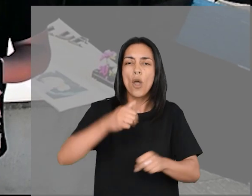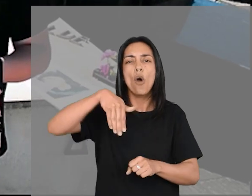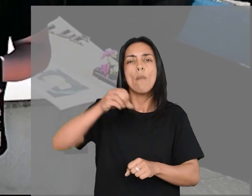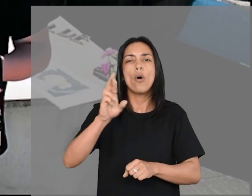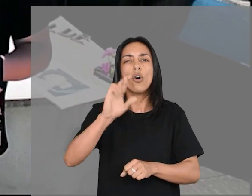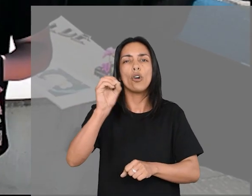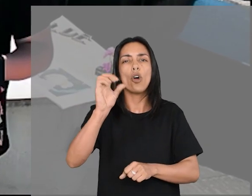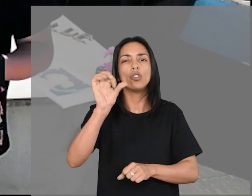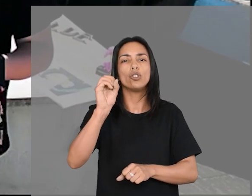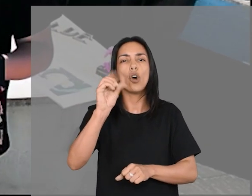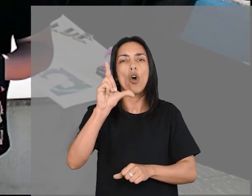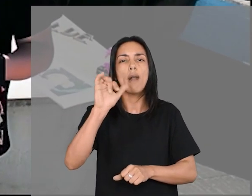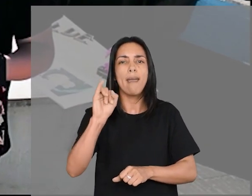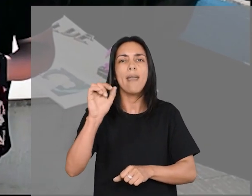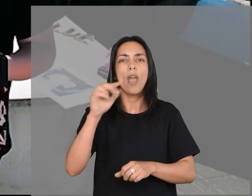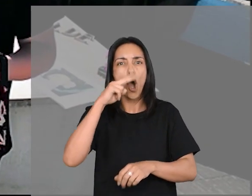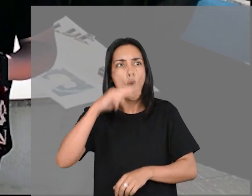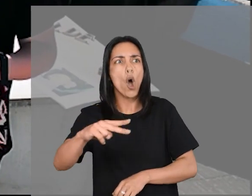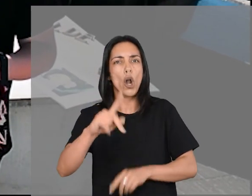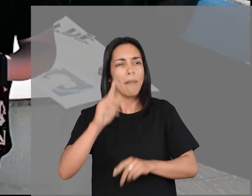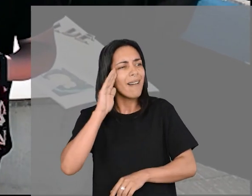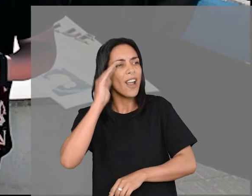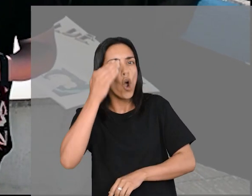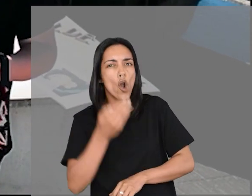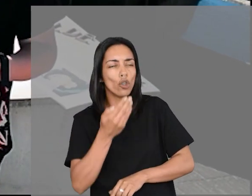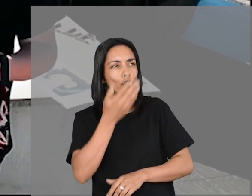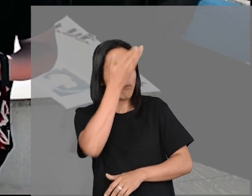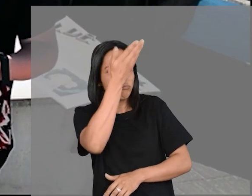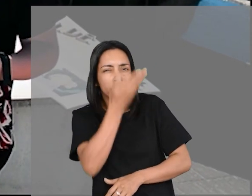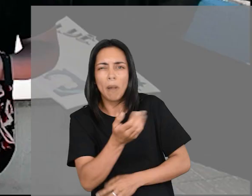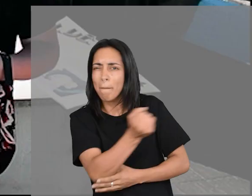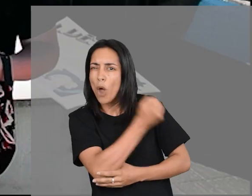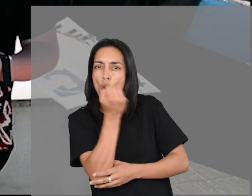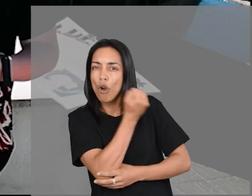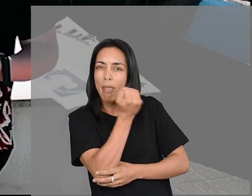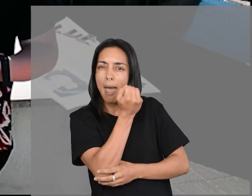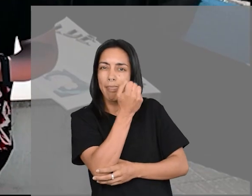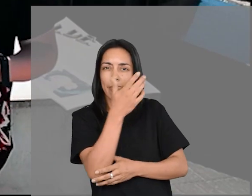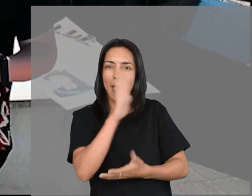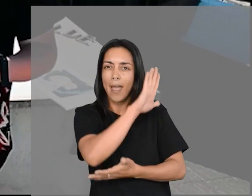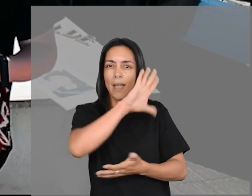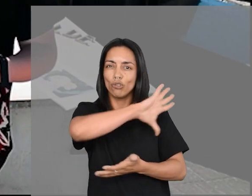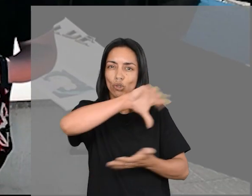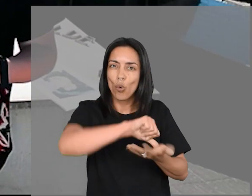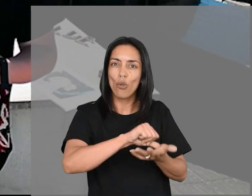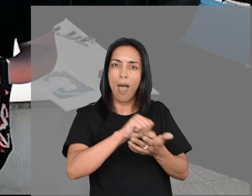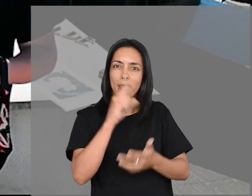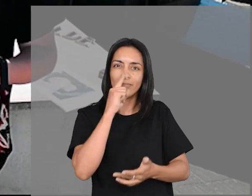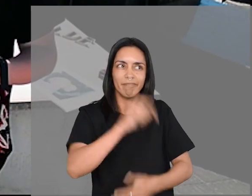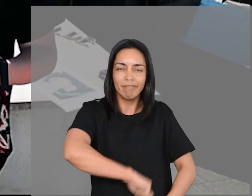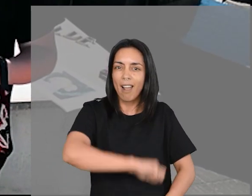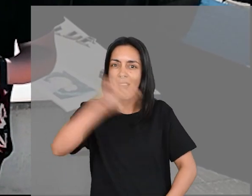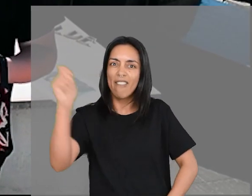reconocido ciudadano ilustre del pueblo de La Valleja. Fue edil departamental, director de la Casa